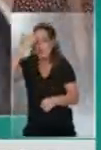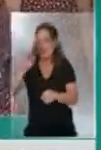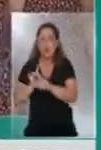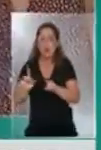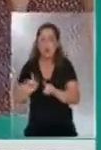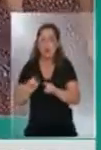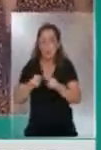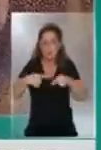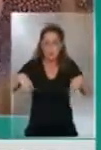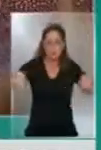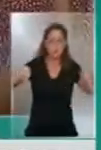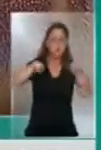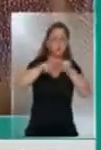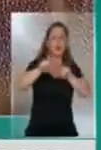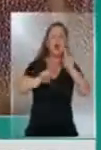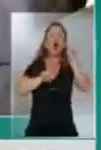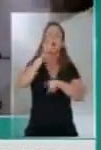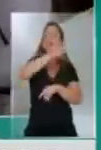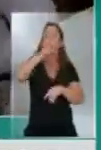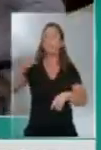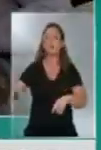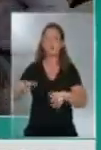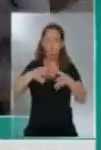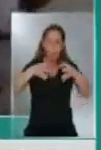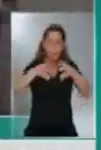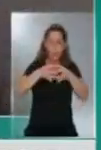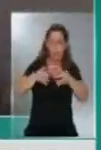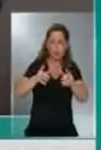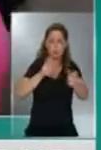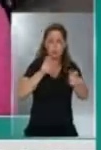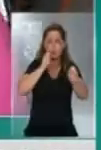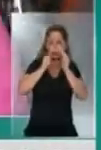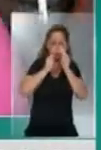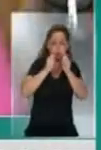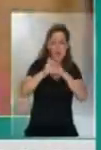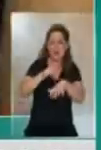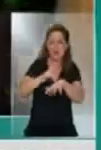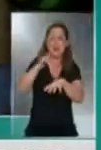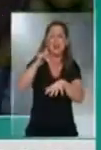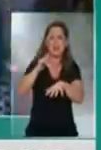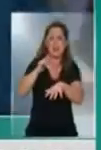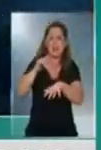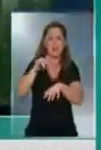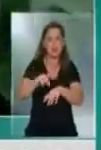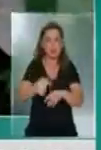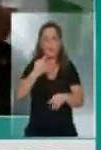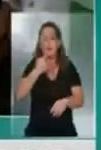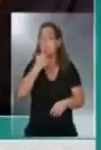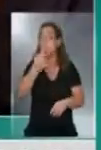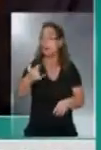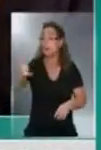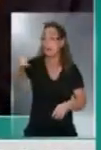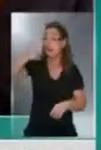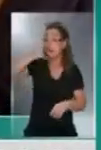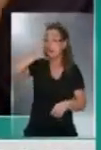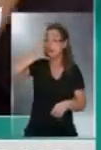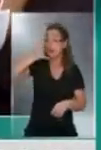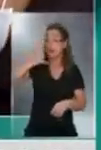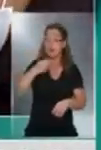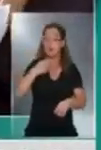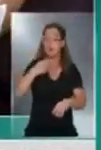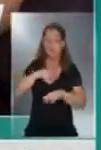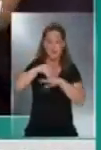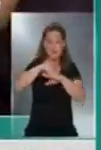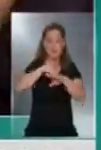si son de las personas de grupos de riesgo, pues deberían consultar. Si me lo permites, me gustaría decir algo más acerca de algo que también